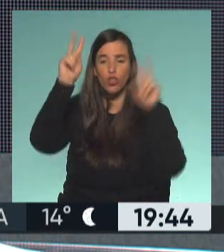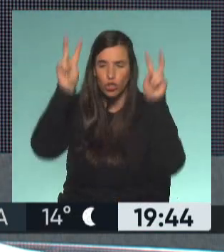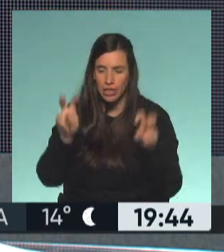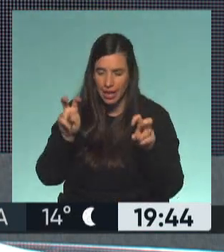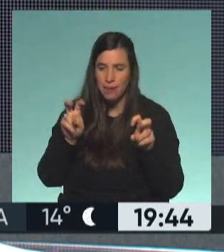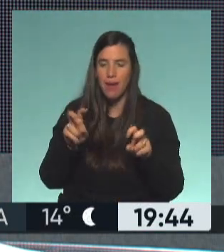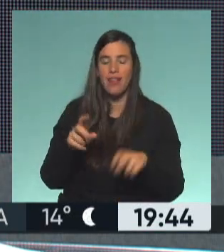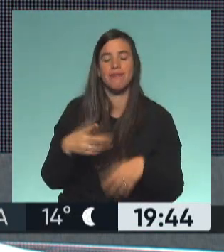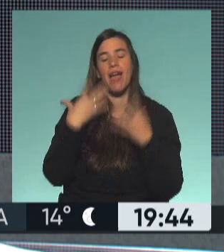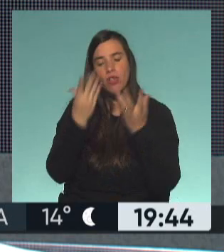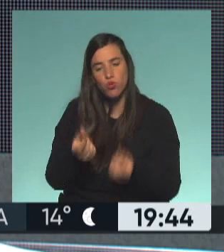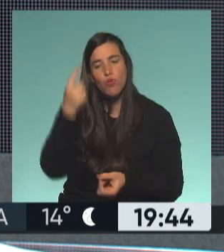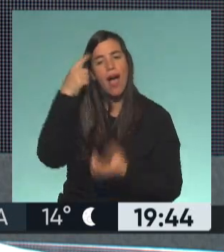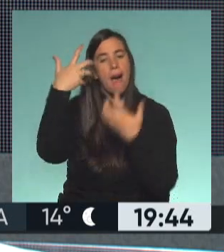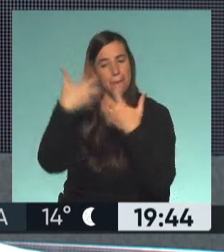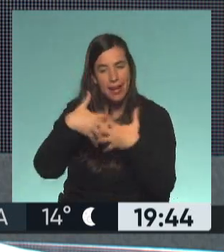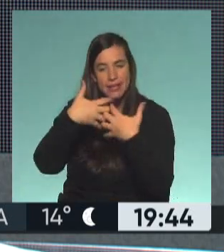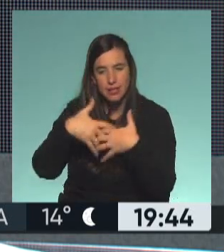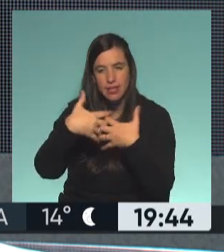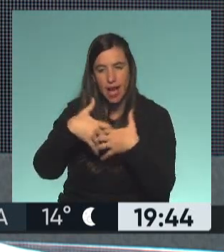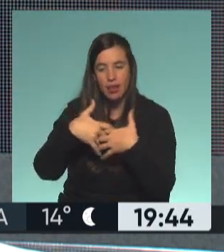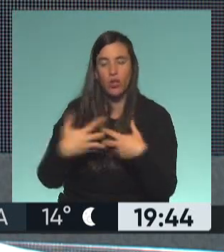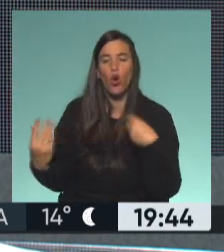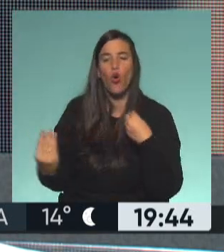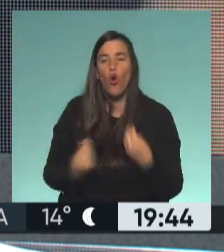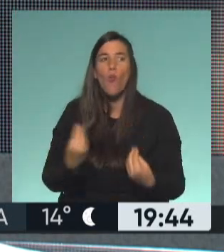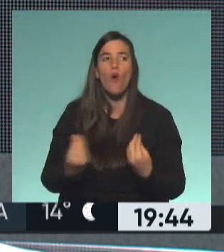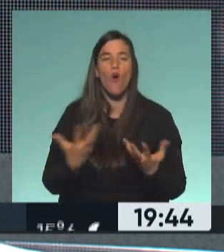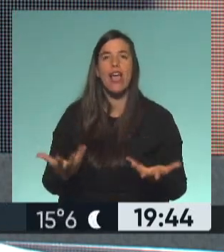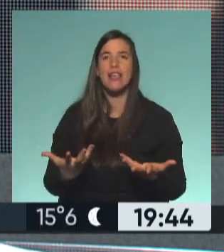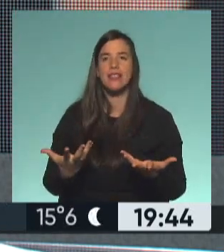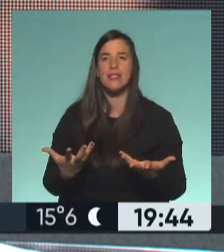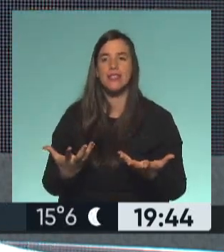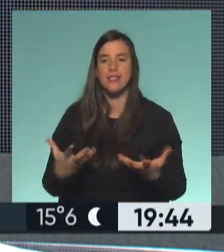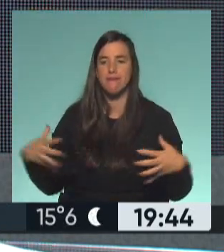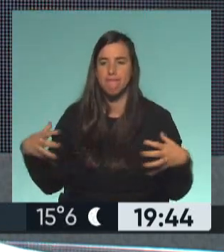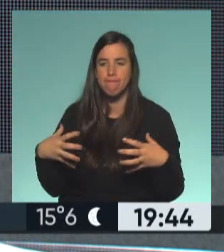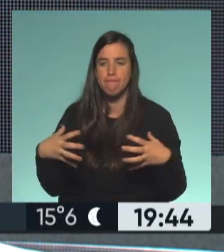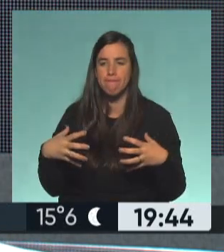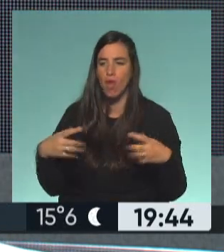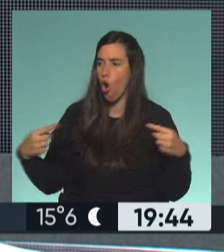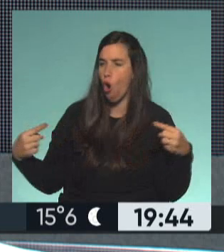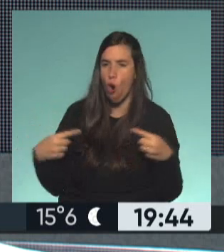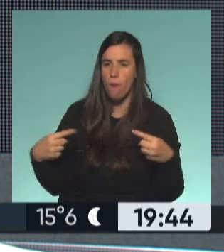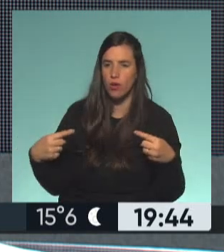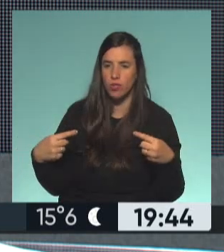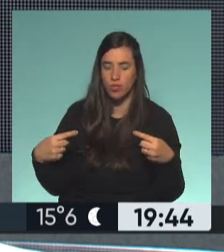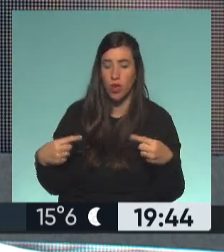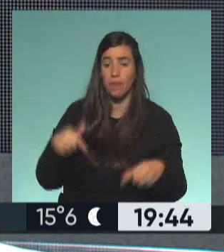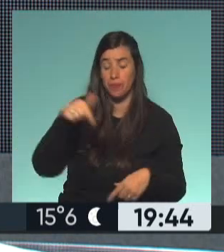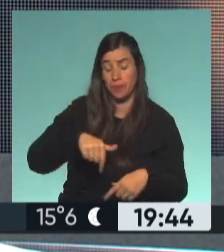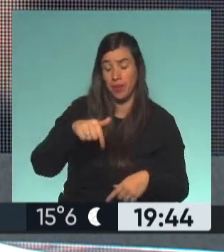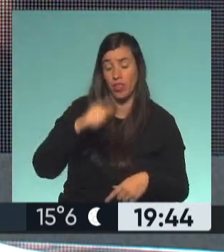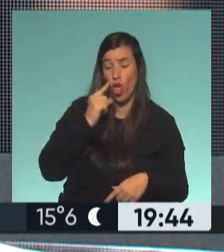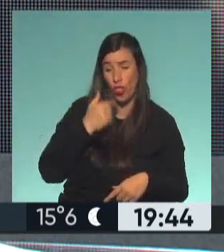ayuda a pensar. ¿Cómo es la oposición? En estos días, Juntos por el Cambio,